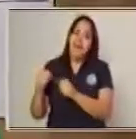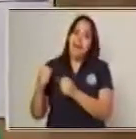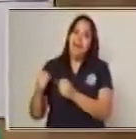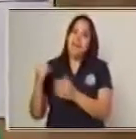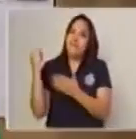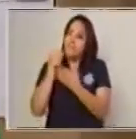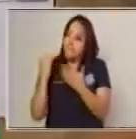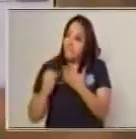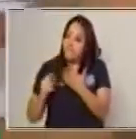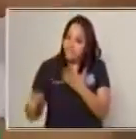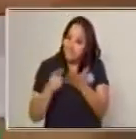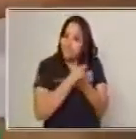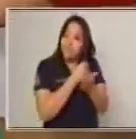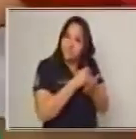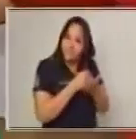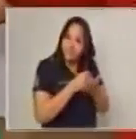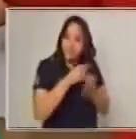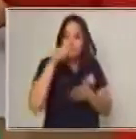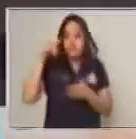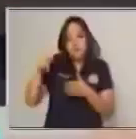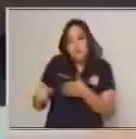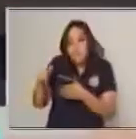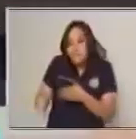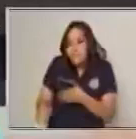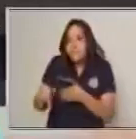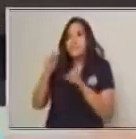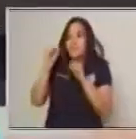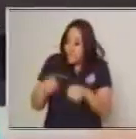nuestros apuntes? Bueno, aquí nos va a permitir que